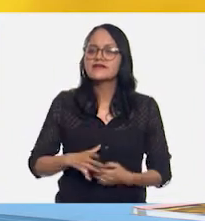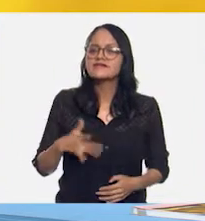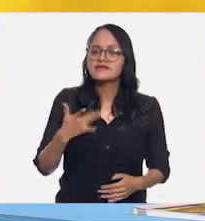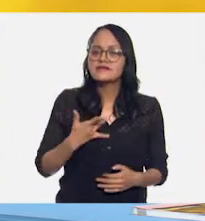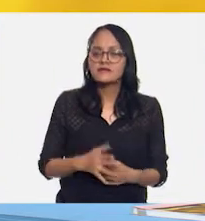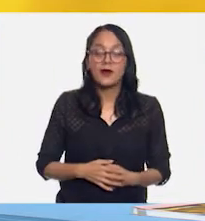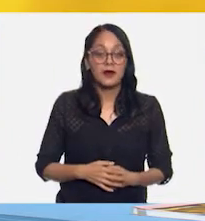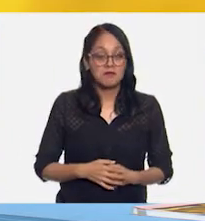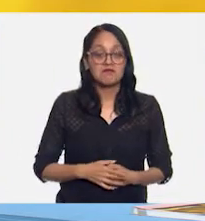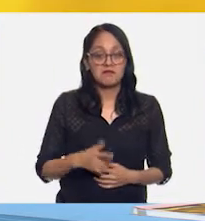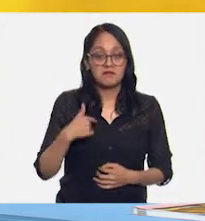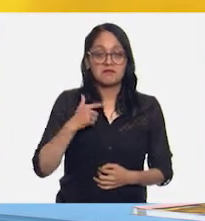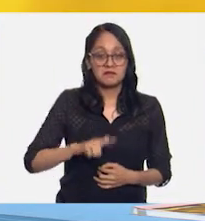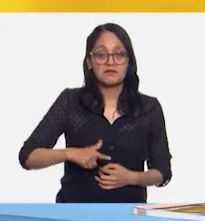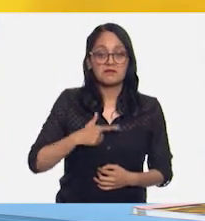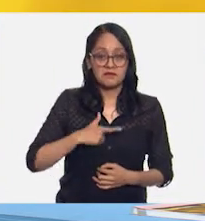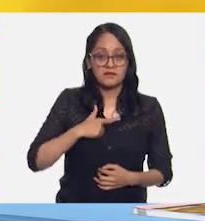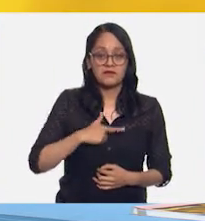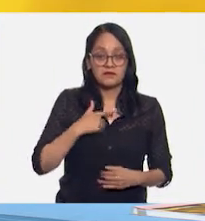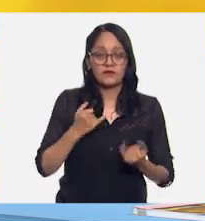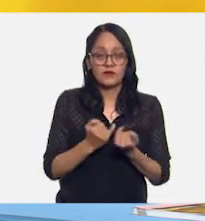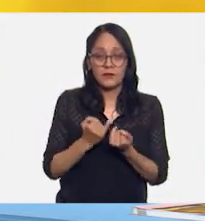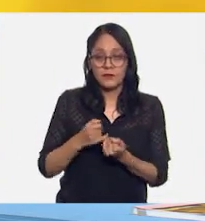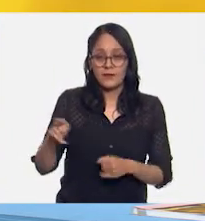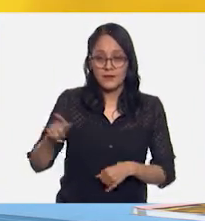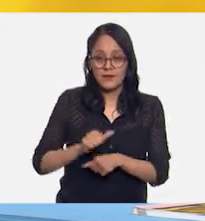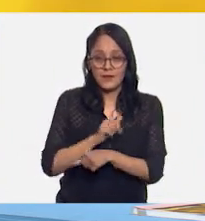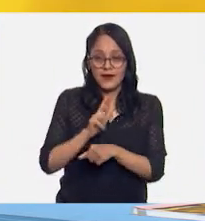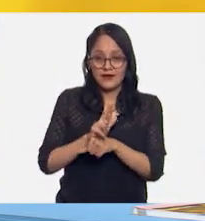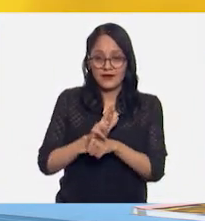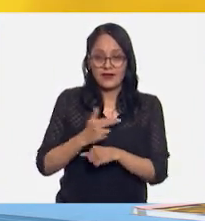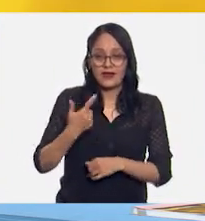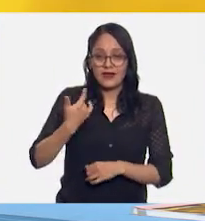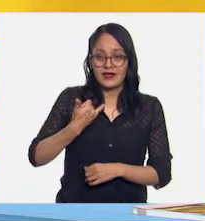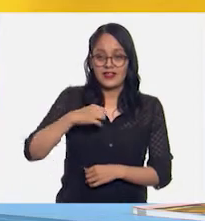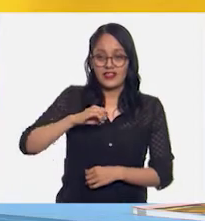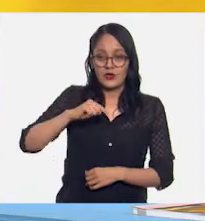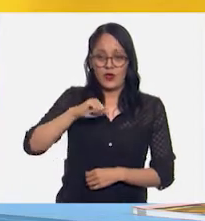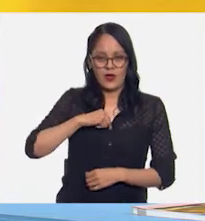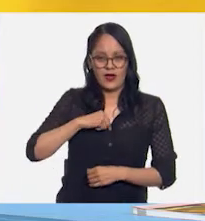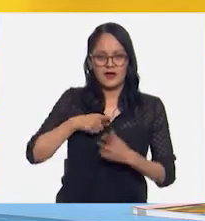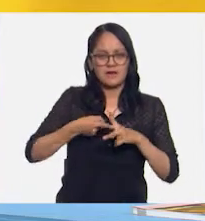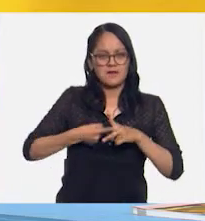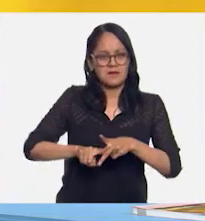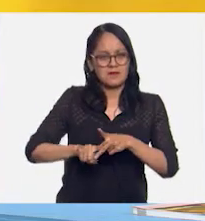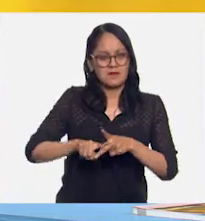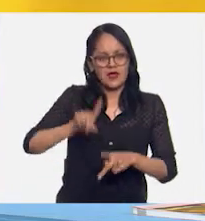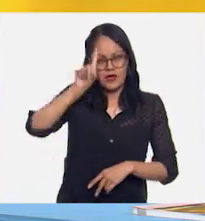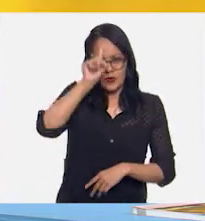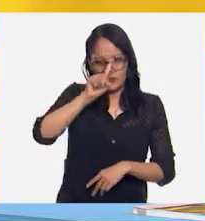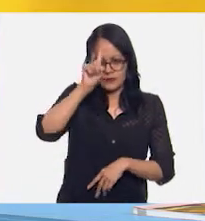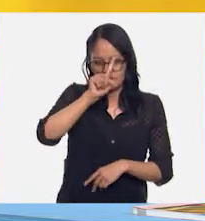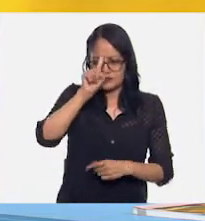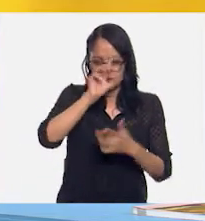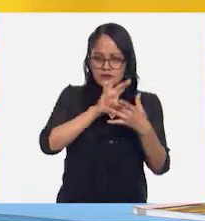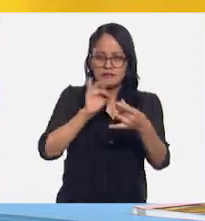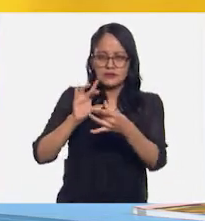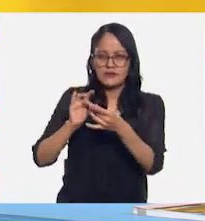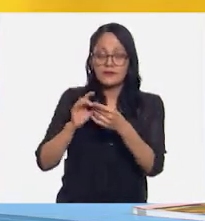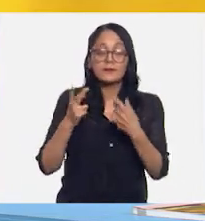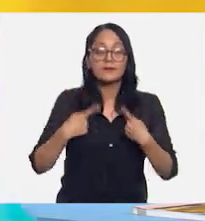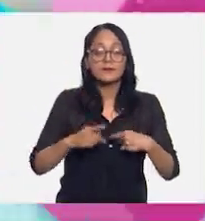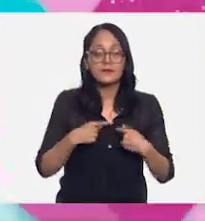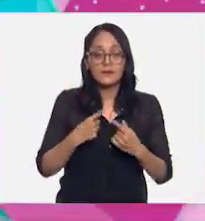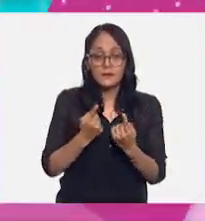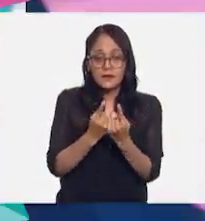muy atractiva la forma en que el yo poético comienza sugiriendo, de forma un tanto impersonal, que